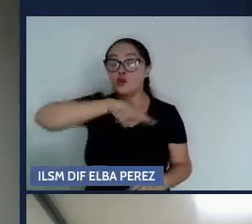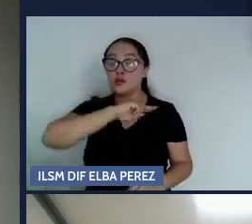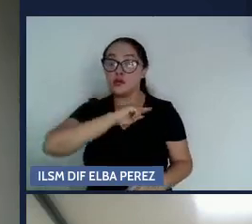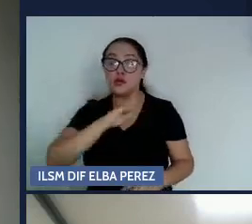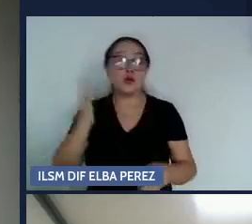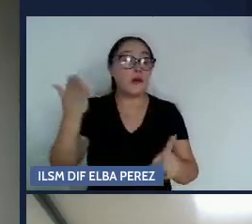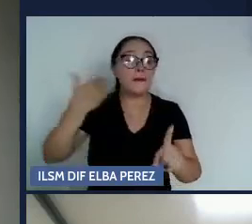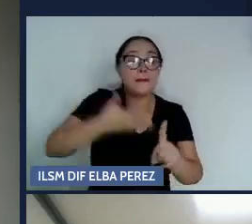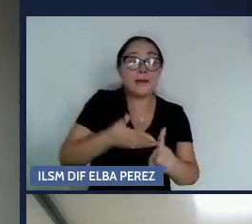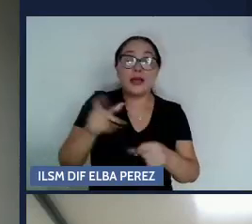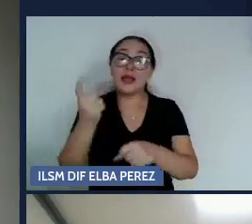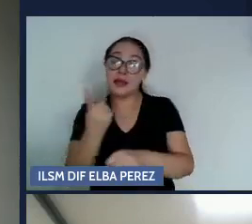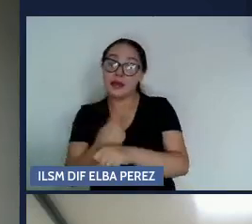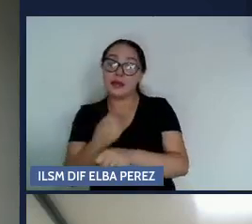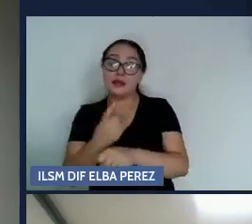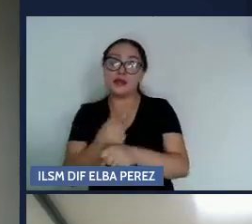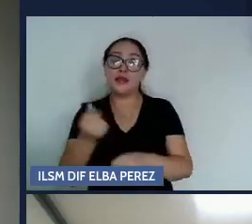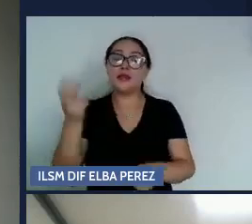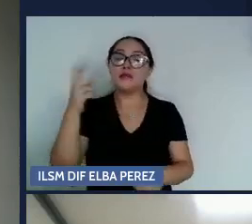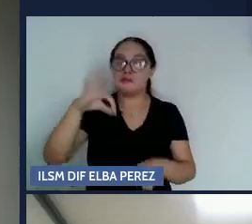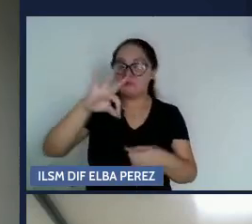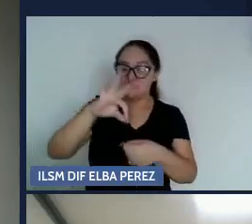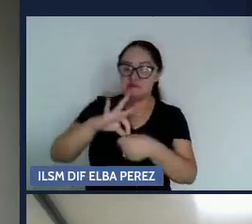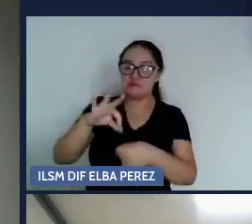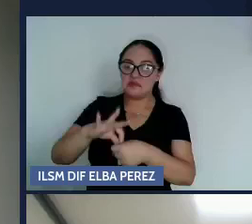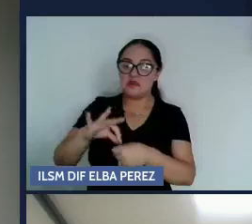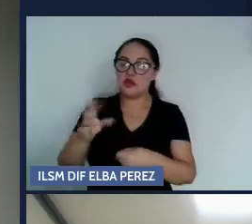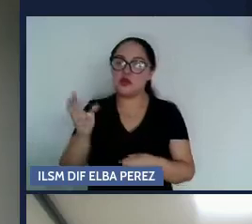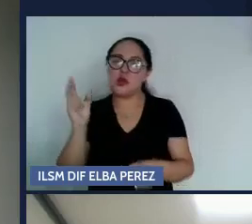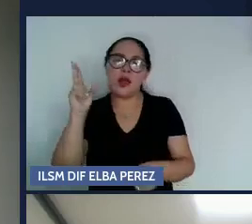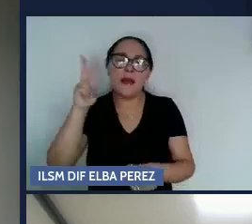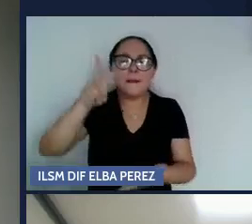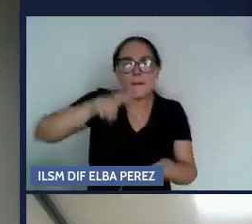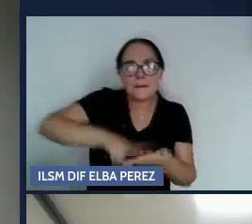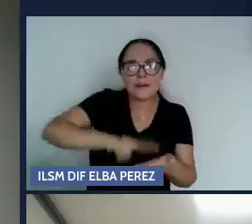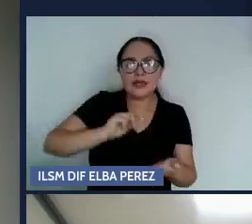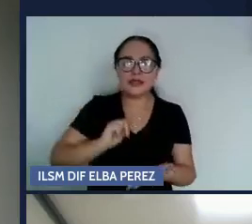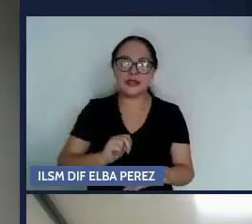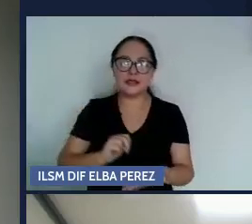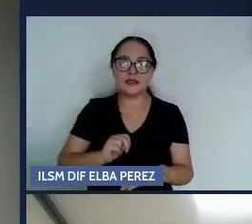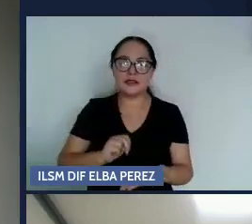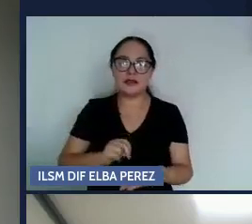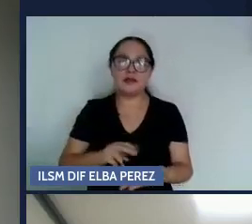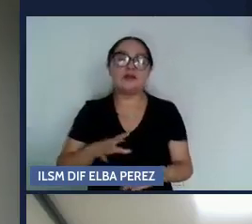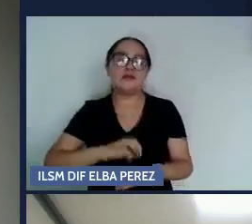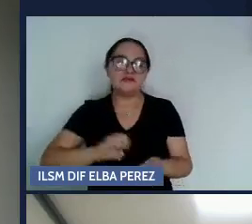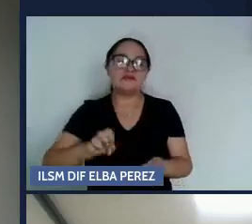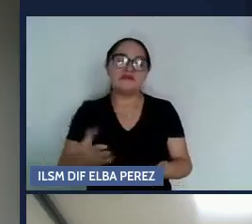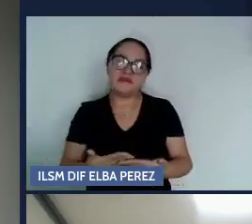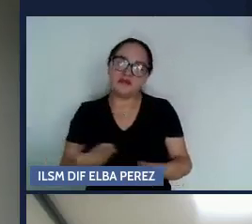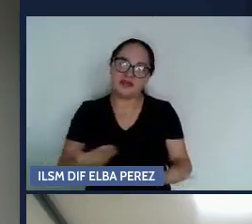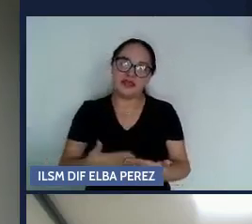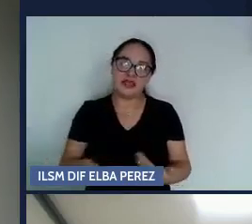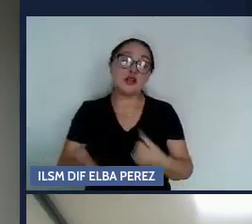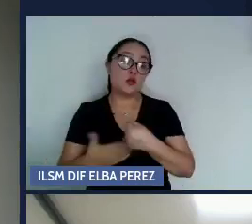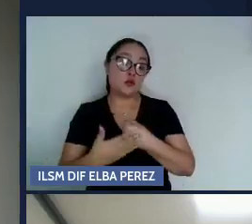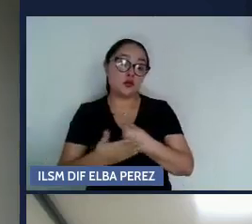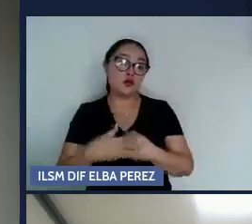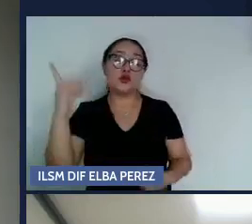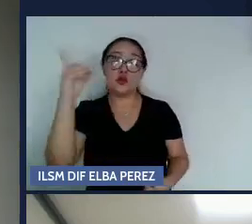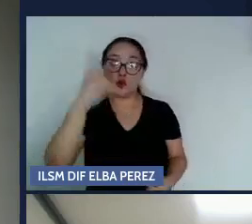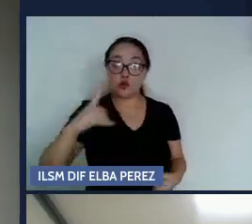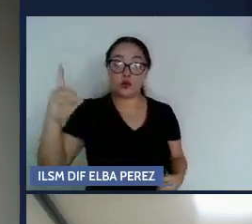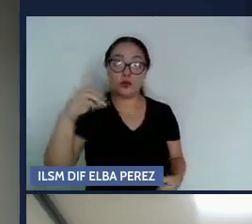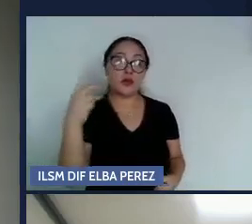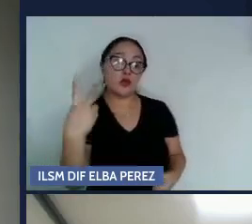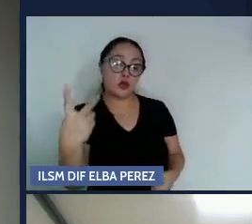el voto que hagan. En este caso, el próximo domingo 2 de junio. Se han escuchado